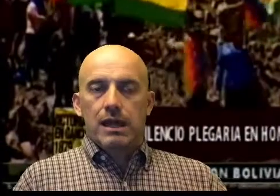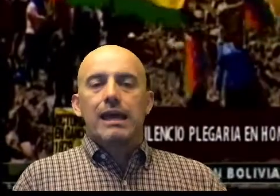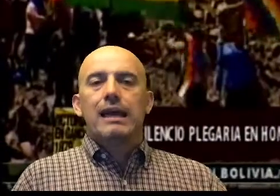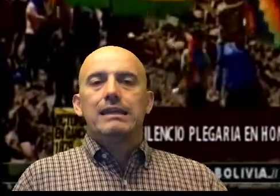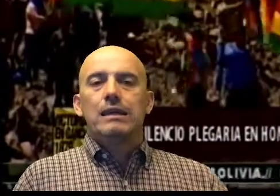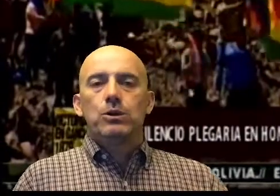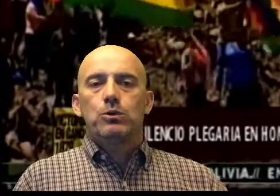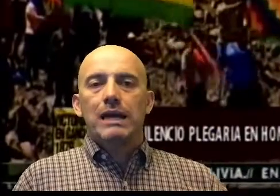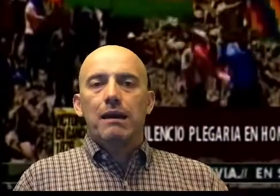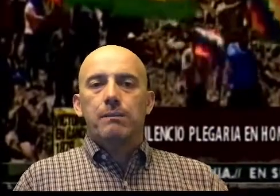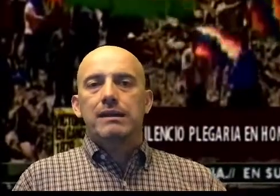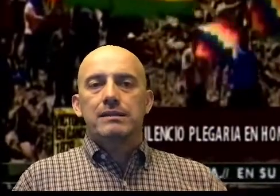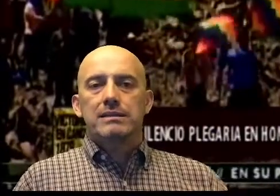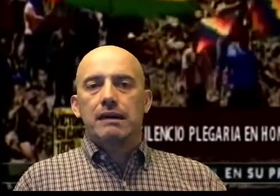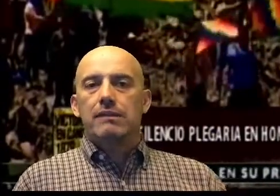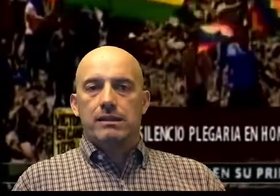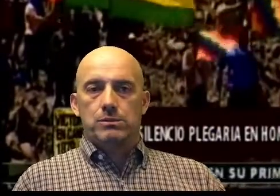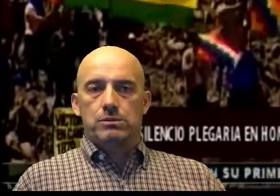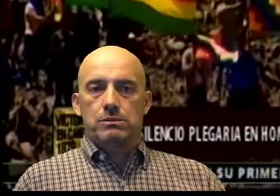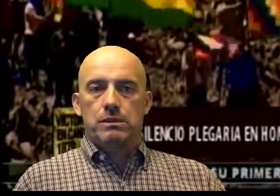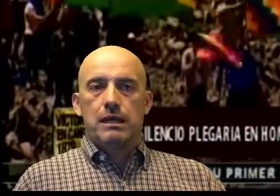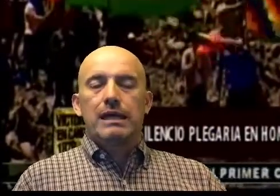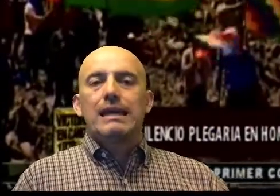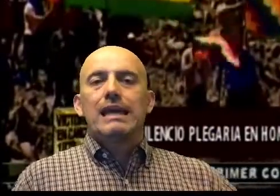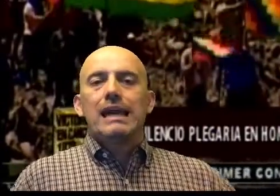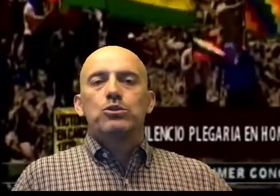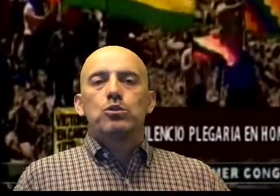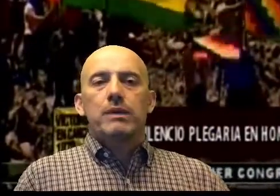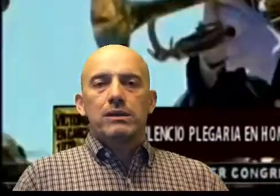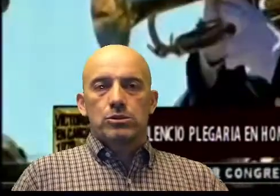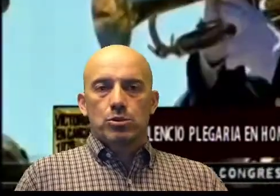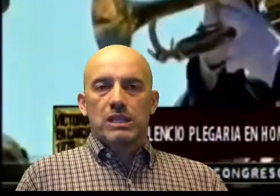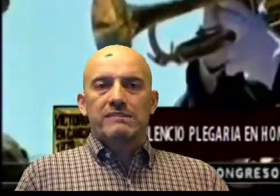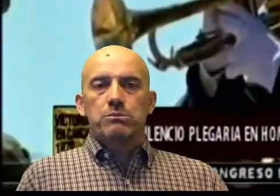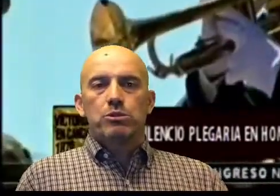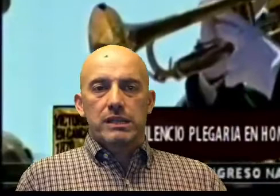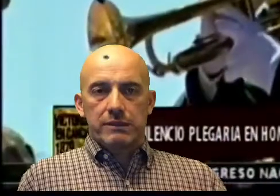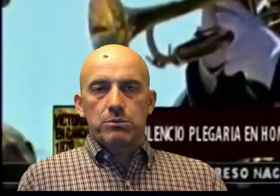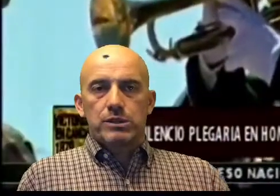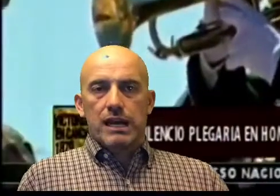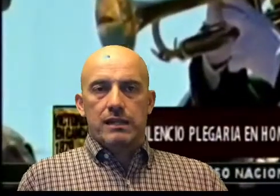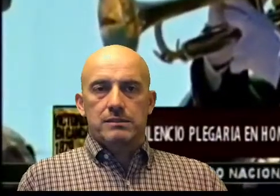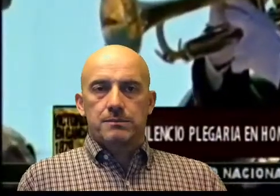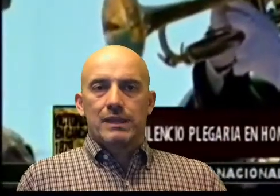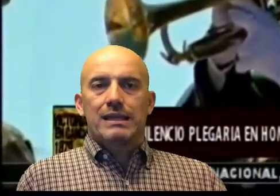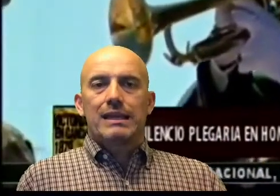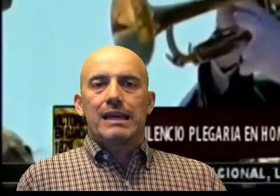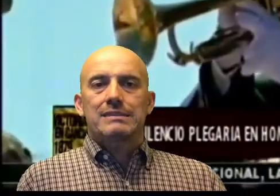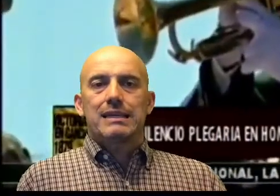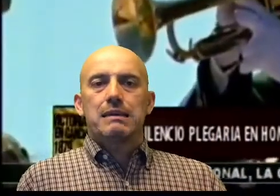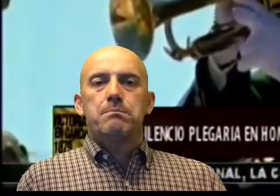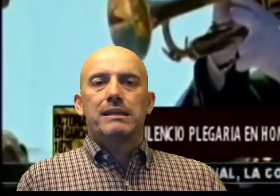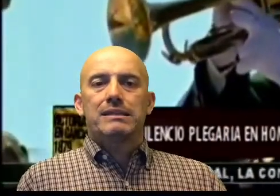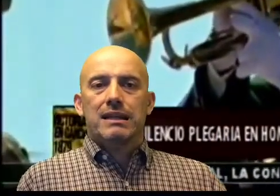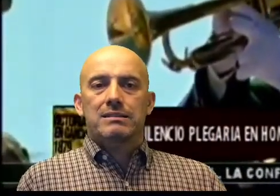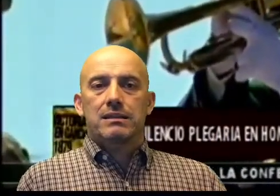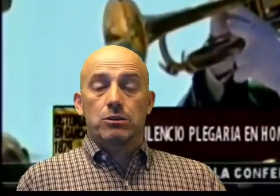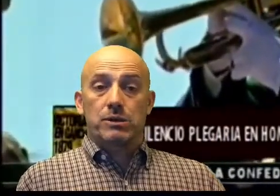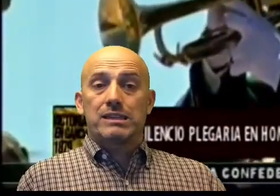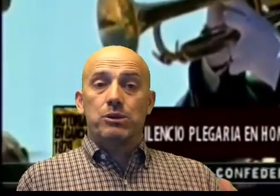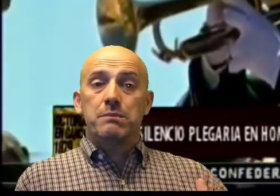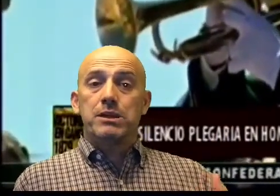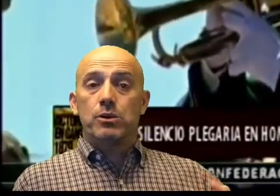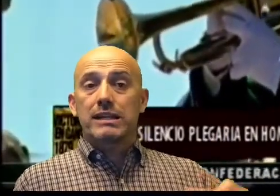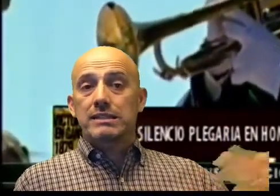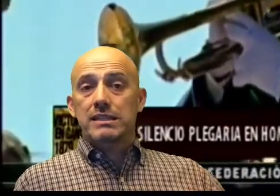en ninguna parte se habla de esto y el argumento de evo morales es inventarse